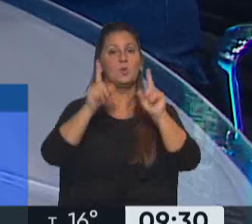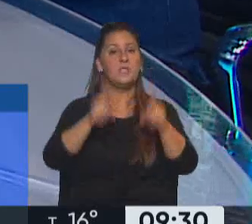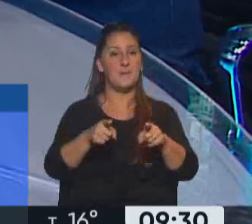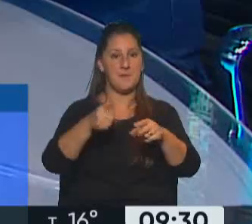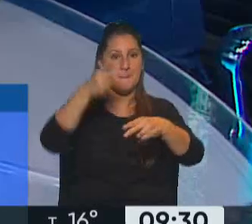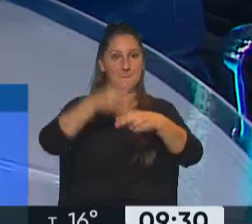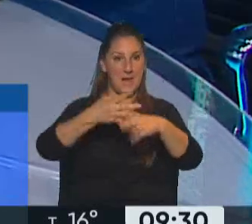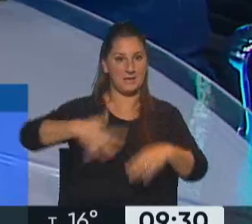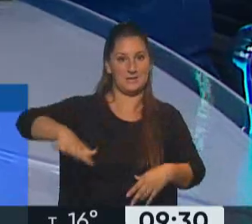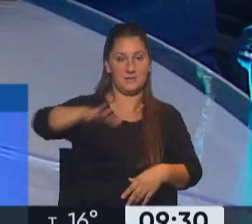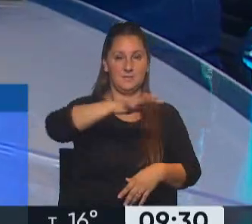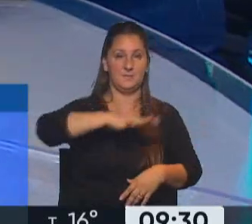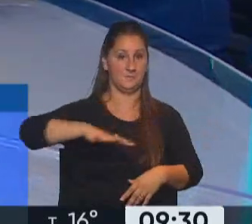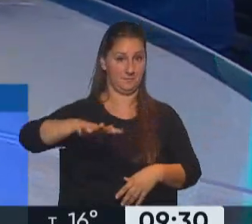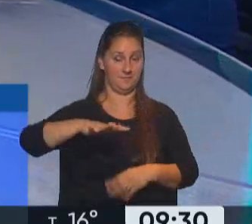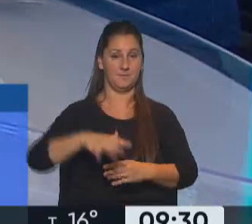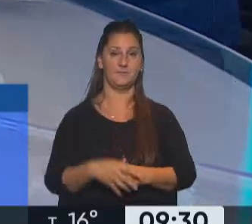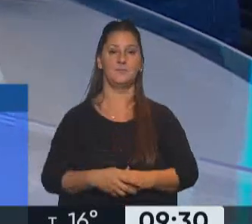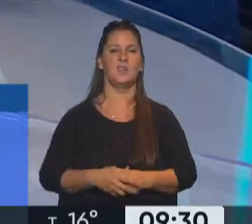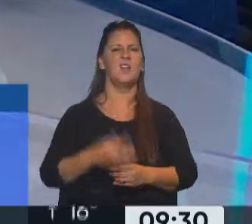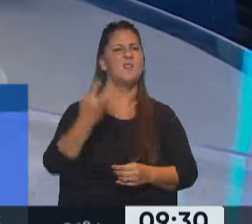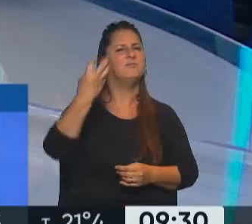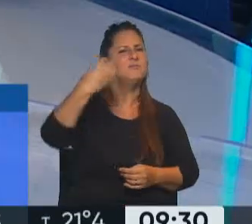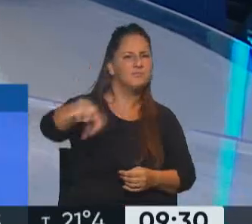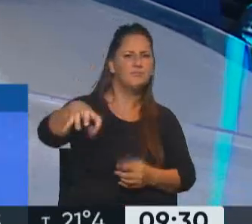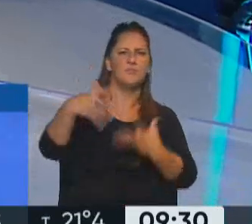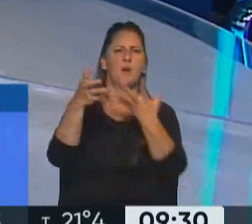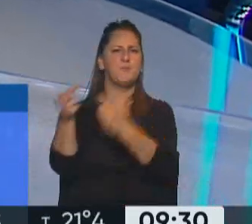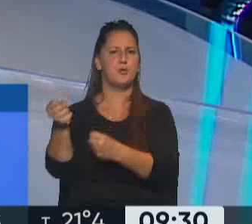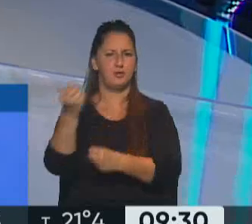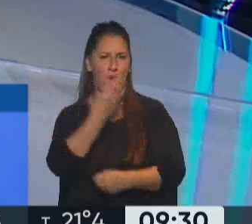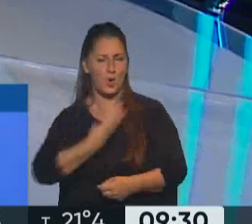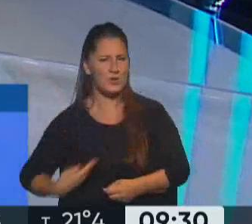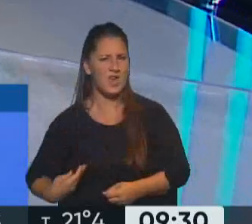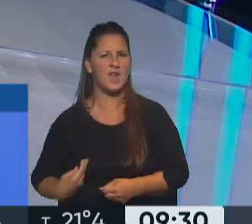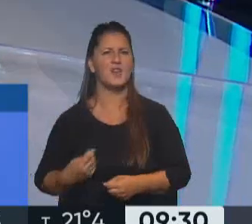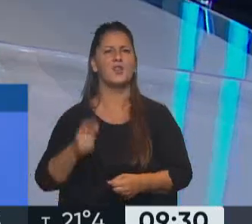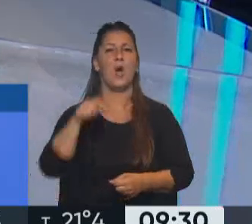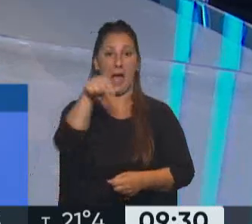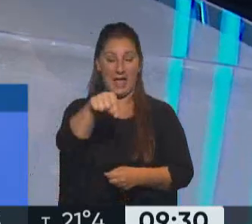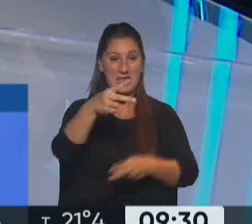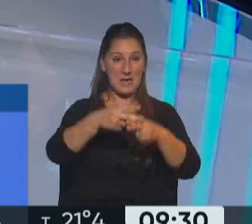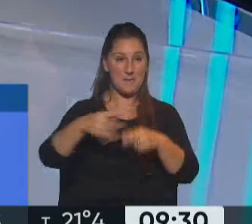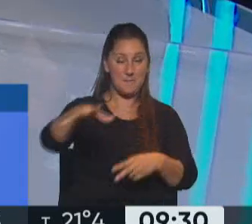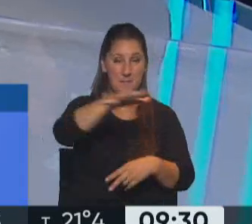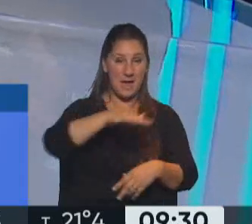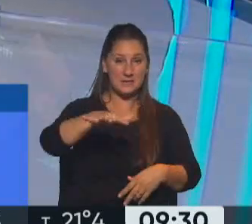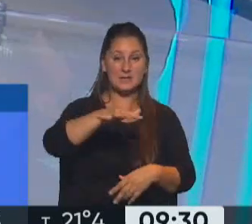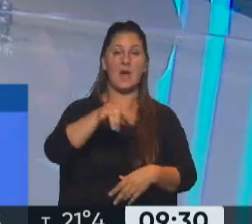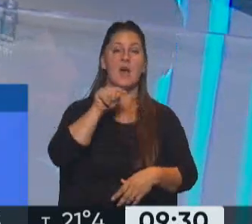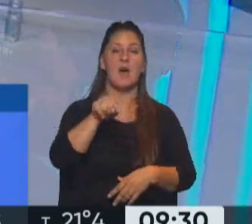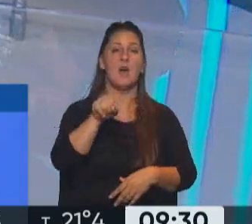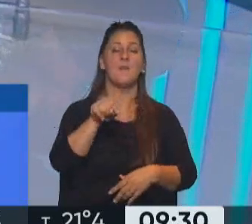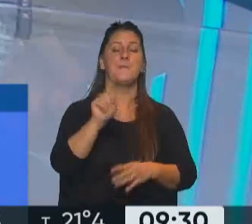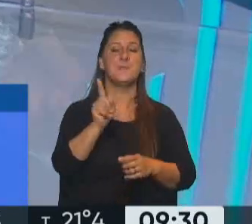está movilizando. ¿Qué sectores apoyan al gobierno nacional? ¿Crees que en esa plaza también, como en